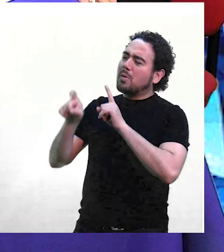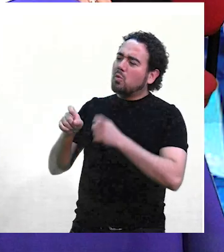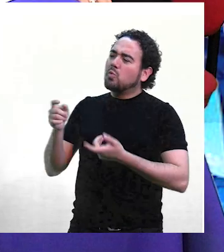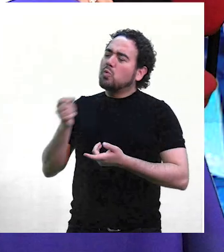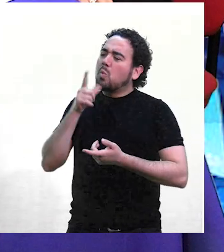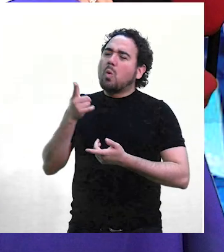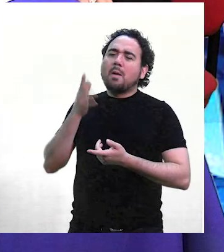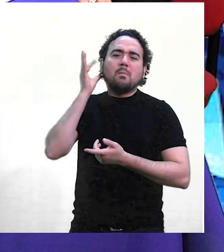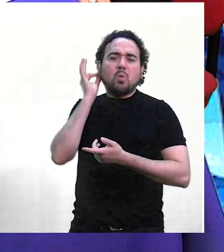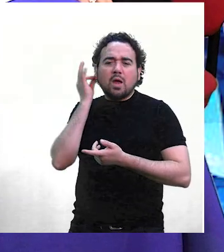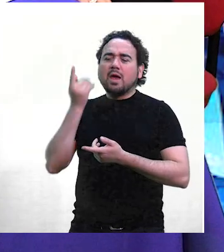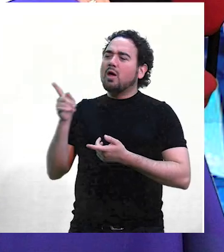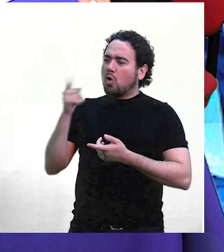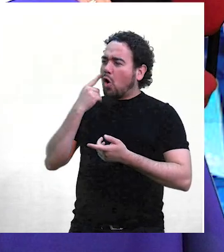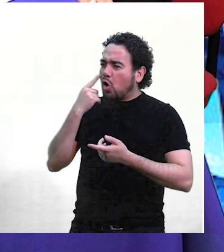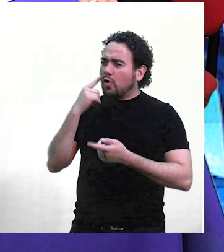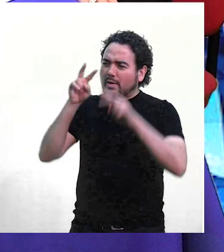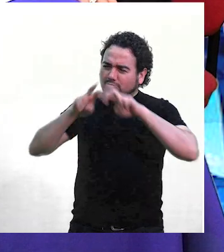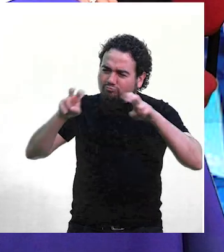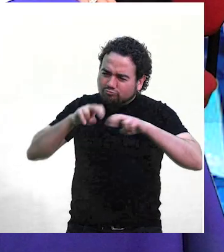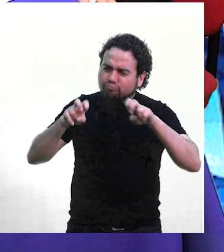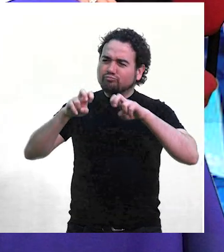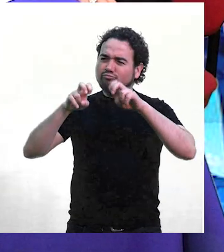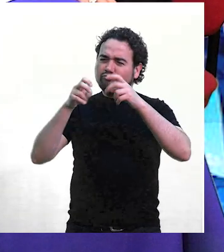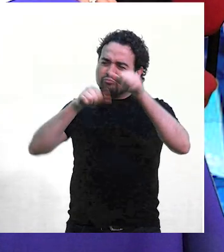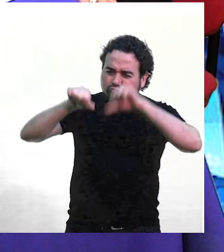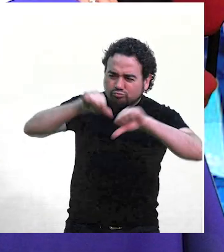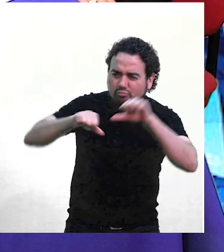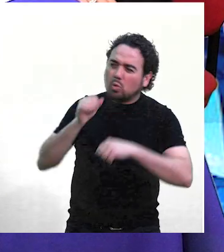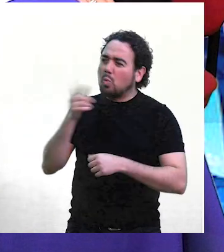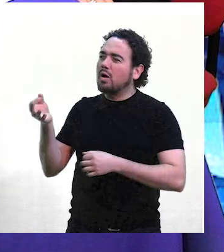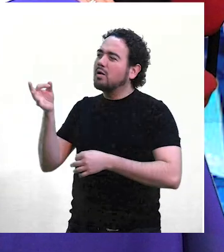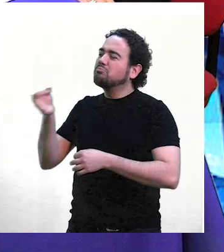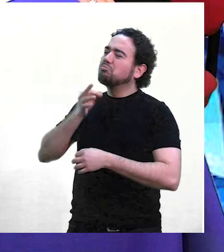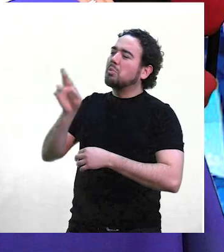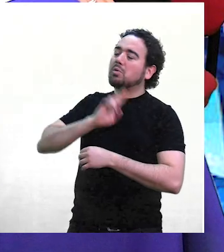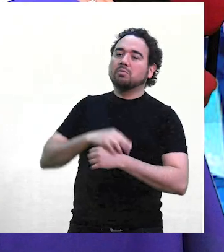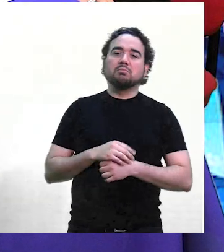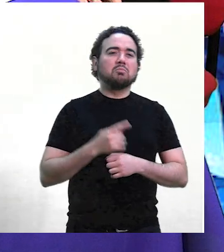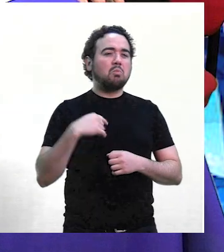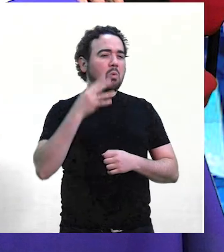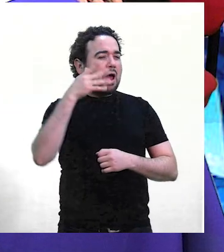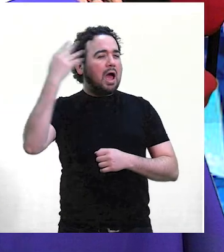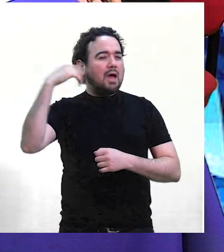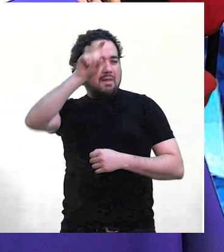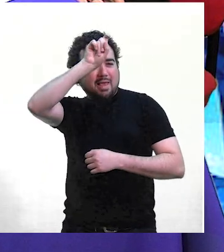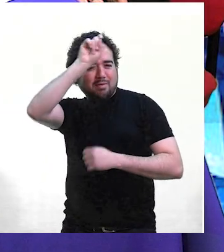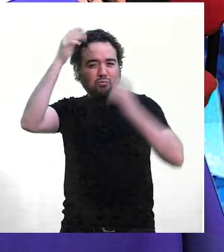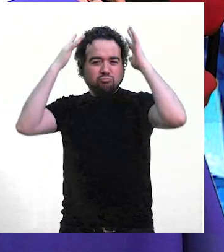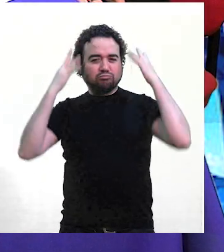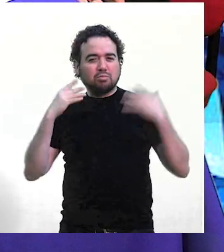Si les pregunto, ¿qué mujeres en la ciencia o científicas conocen? Así pensando rápido, ¿qué me dirían?